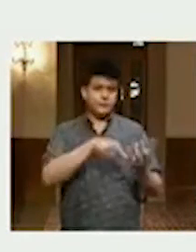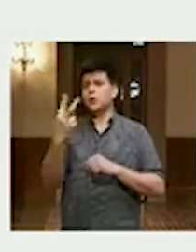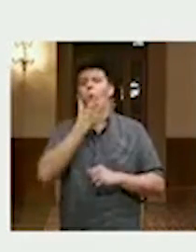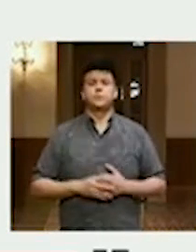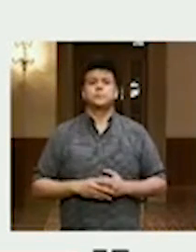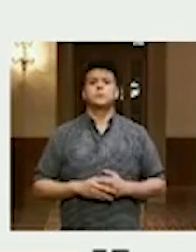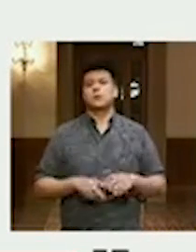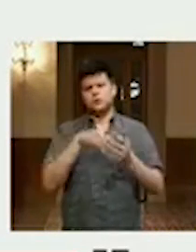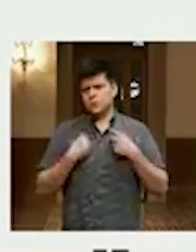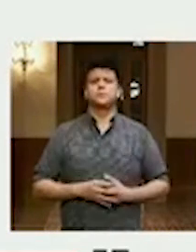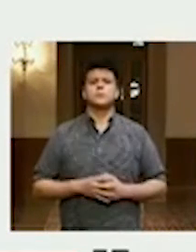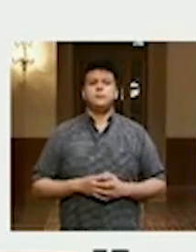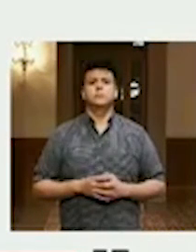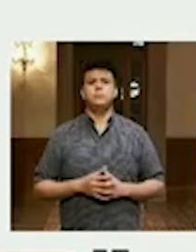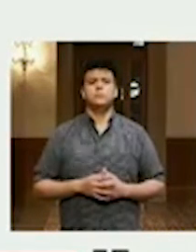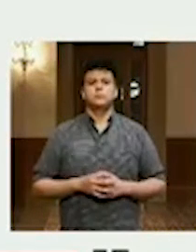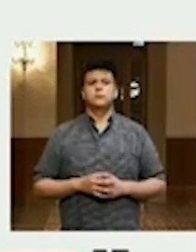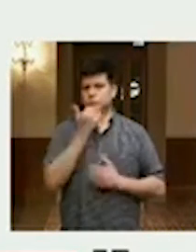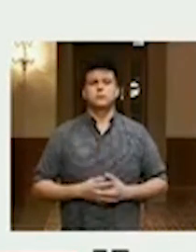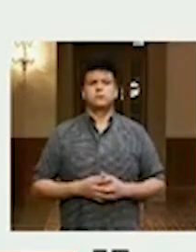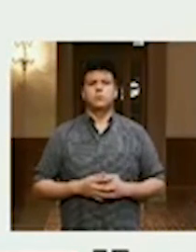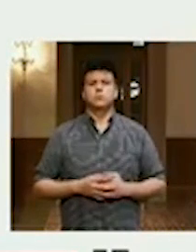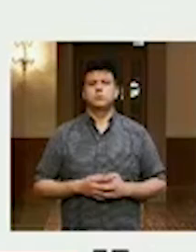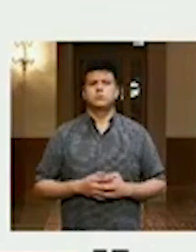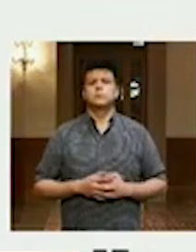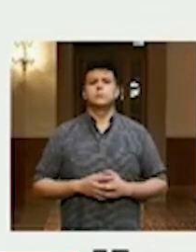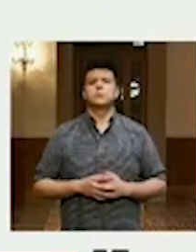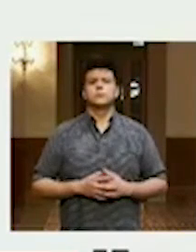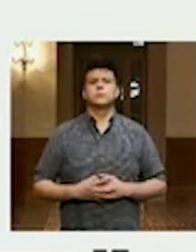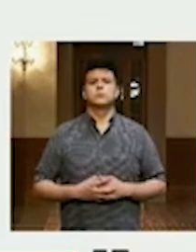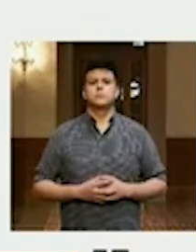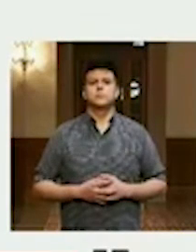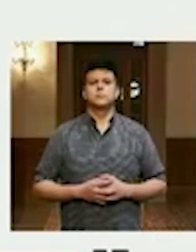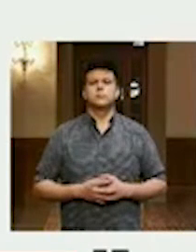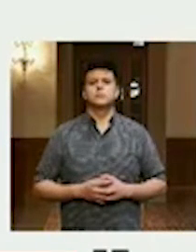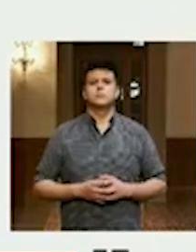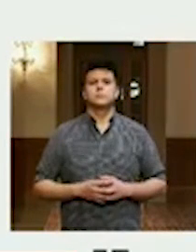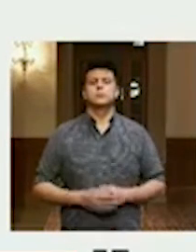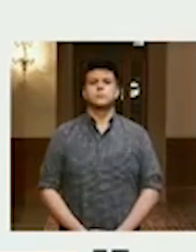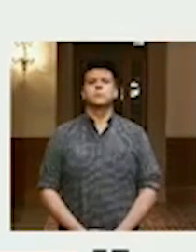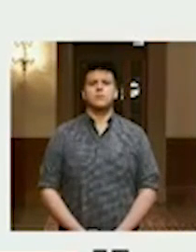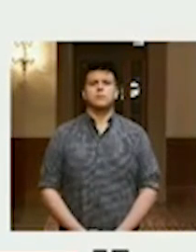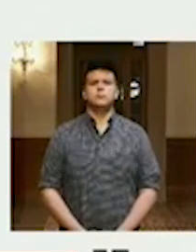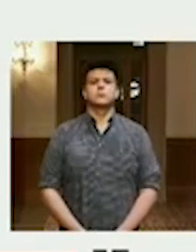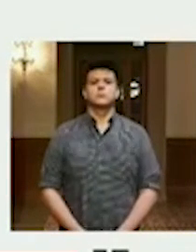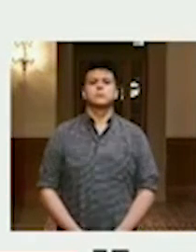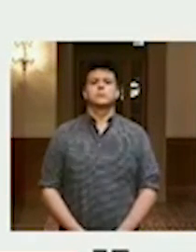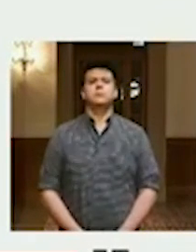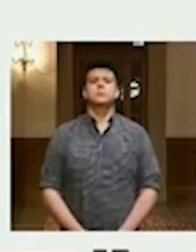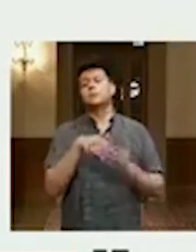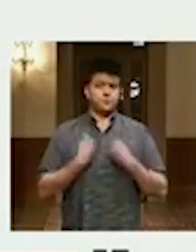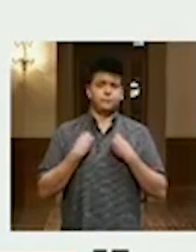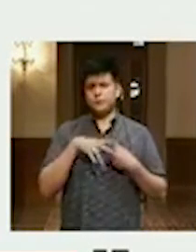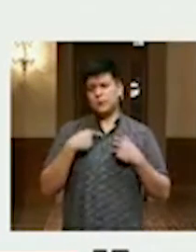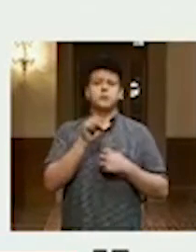suman 129 casos confirmados por el instituto de diagnóstico y referencia epidemiológicos y 79 en laboratorios y hospitales